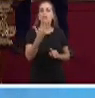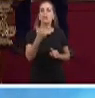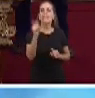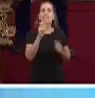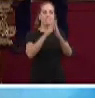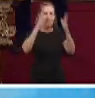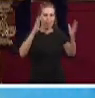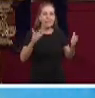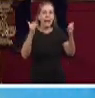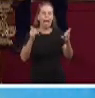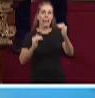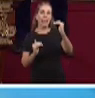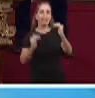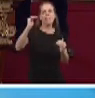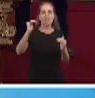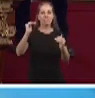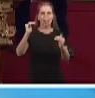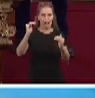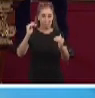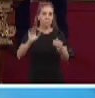economía es que todavía